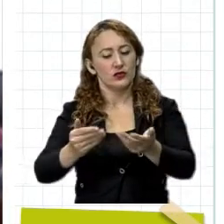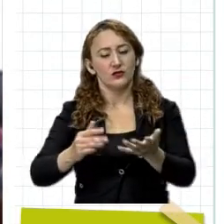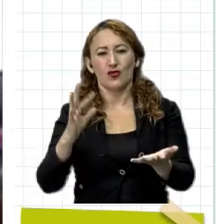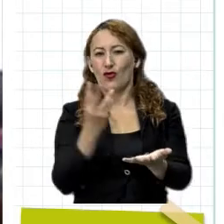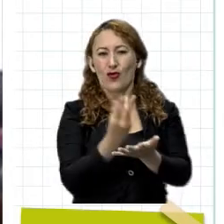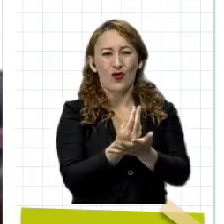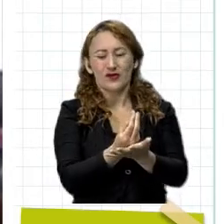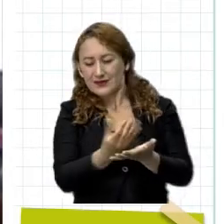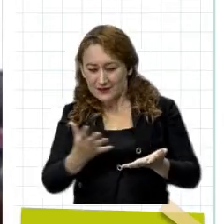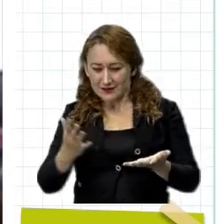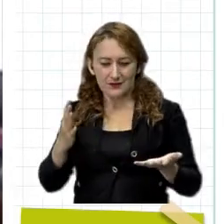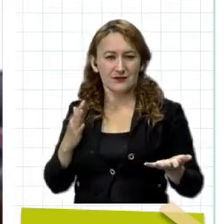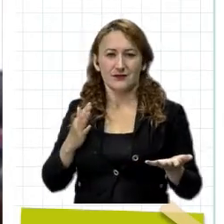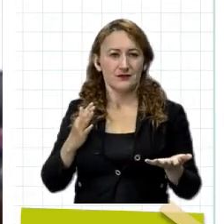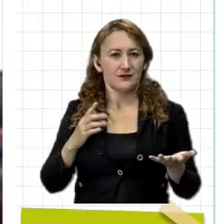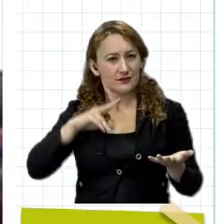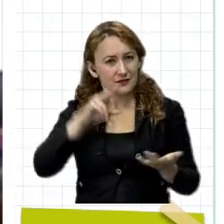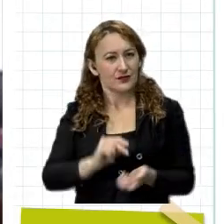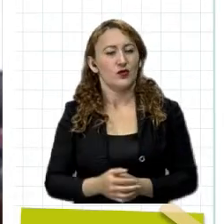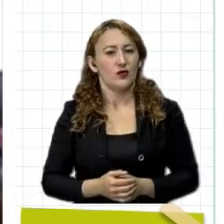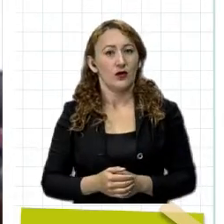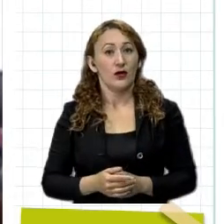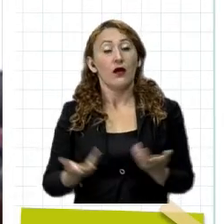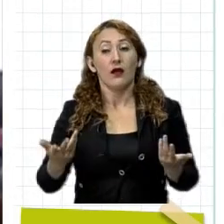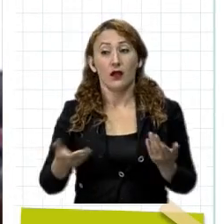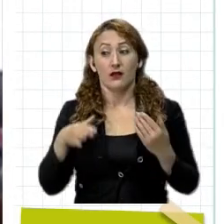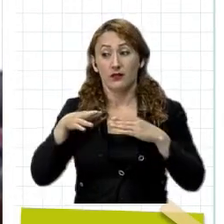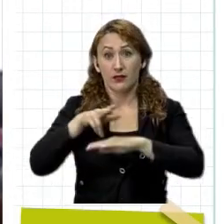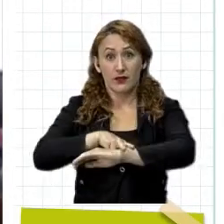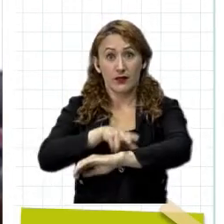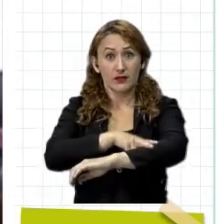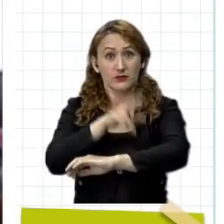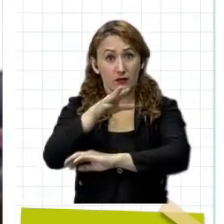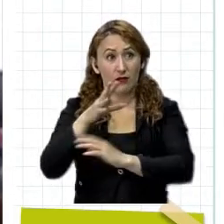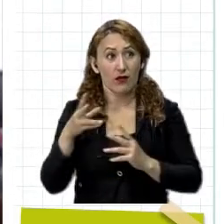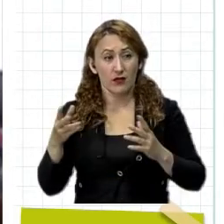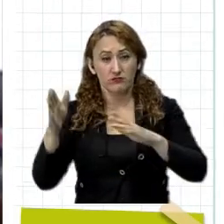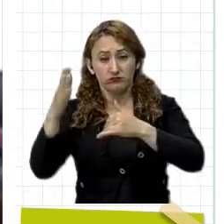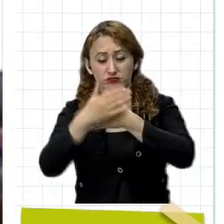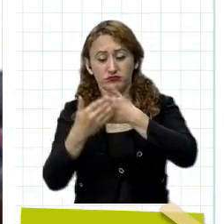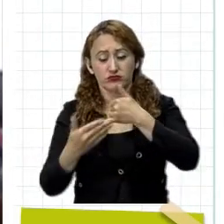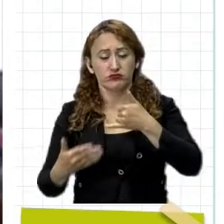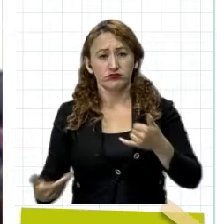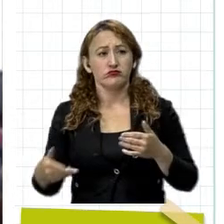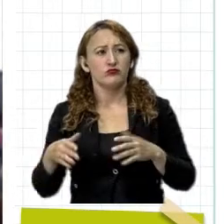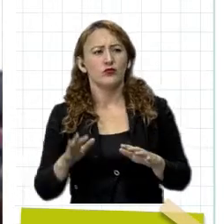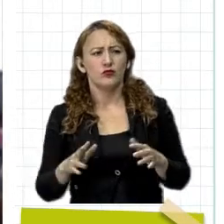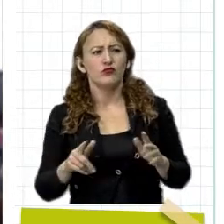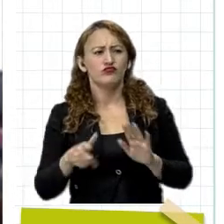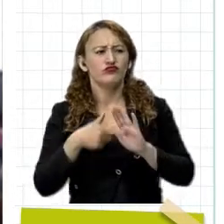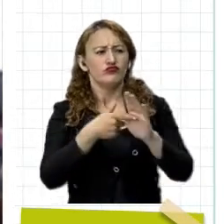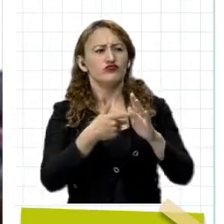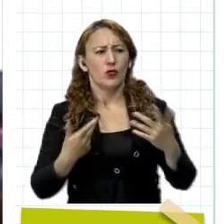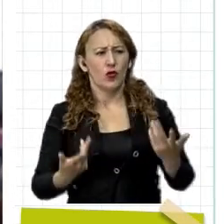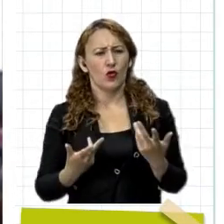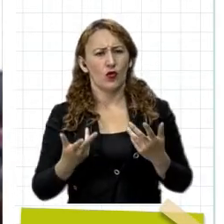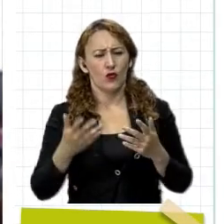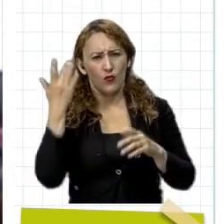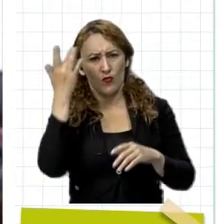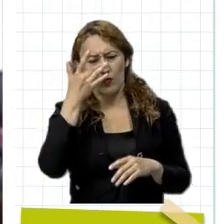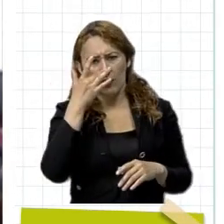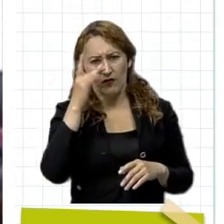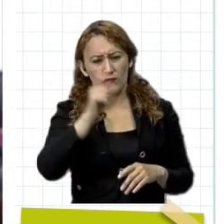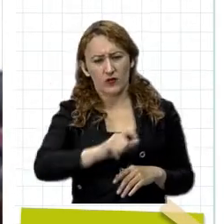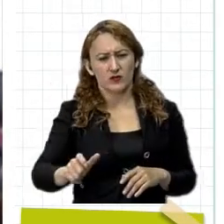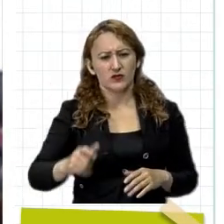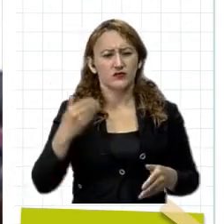descolonización. Delegaciones de distintas regiones demostraron la preocupación de la comunidad afrocolombiana por unos procesos